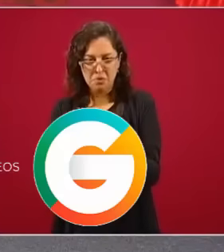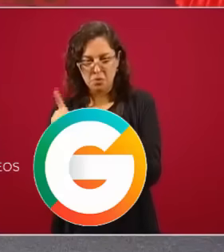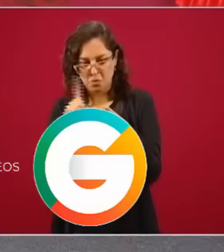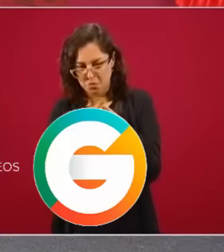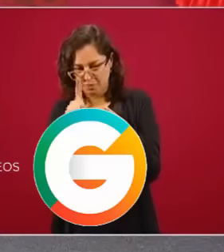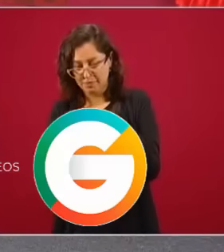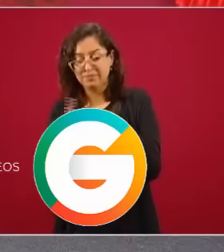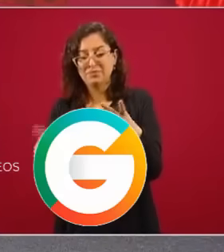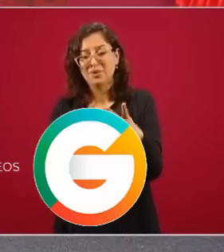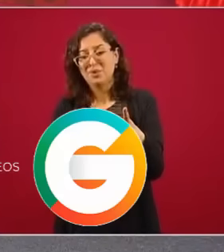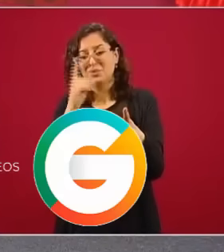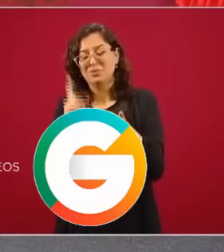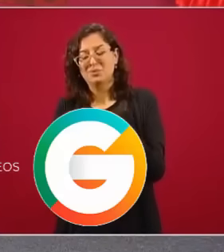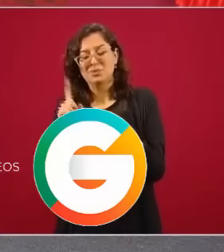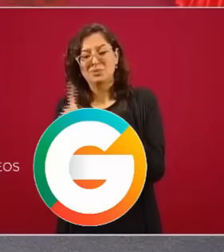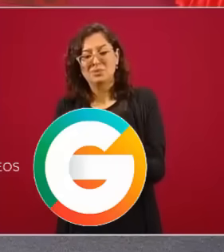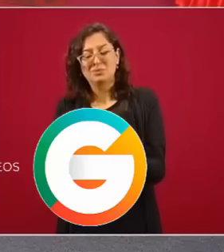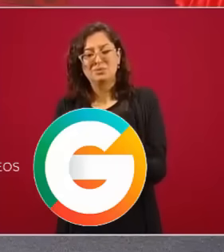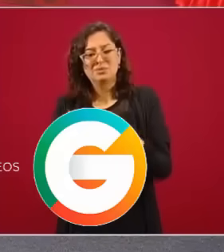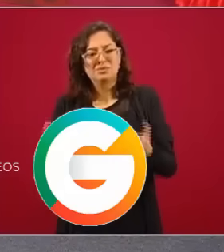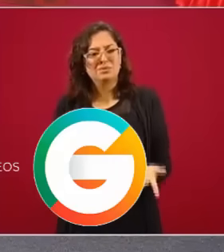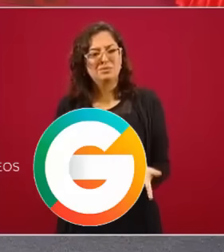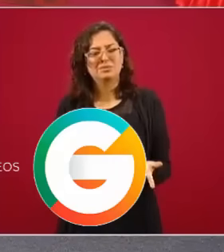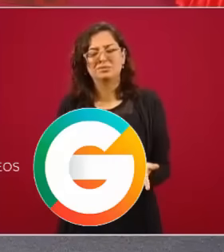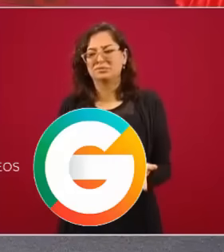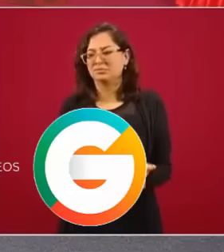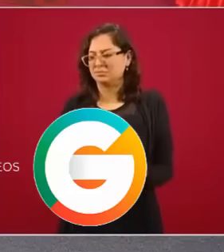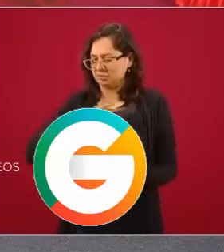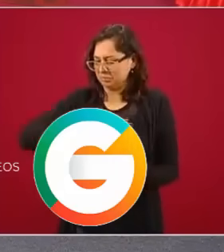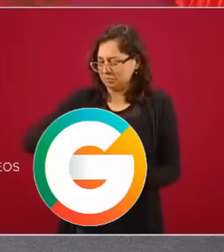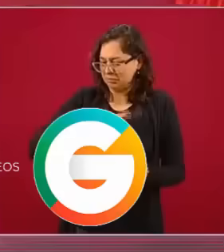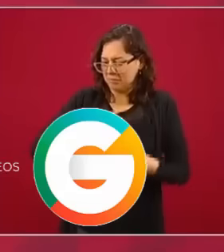Pero se trata de una pandemia,